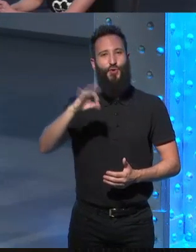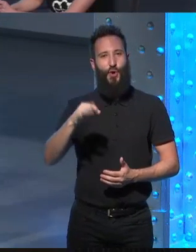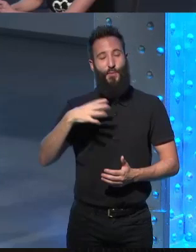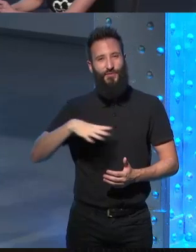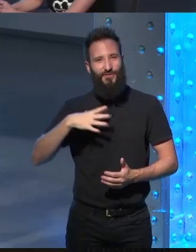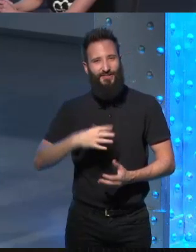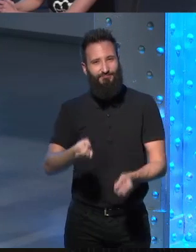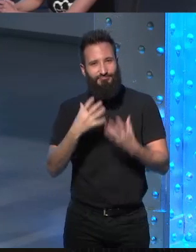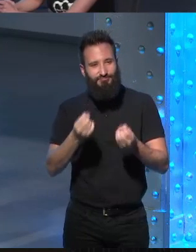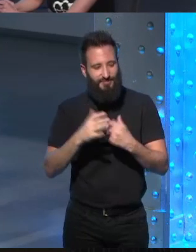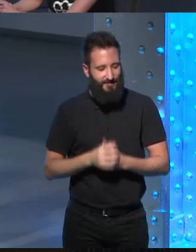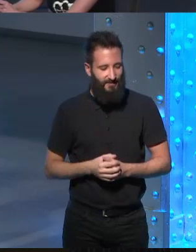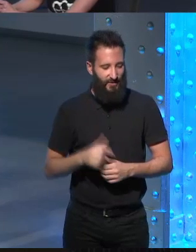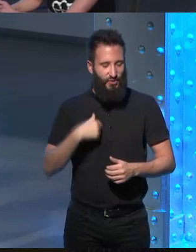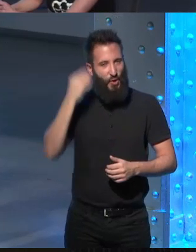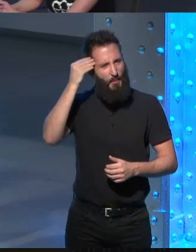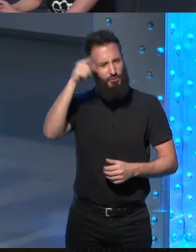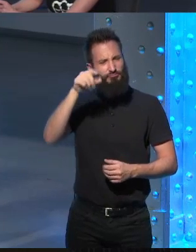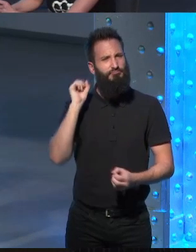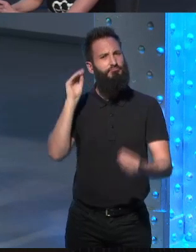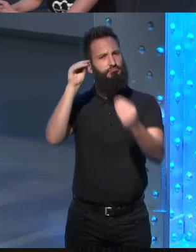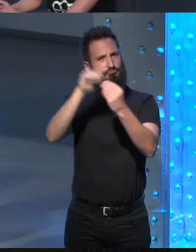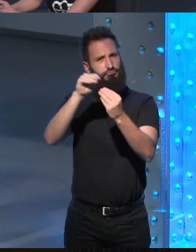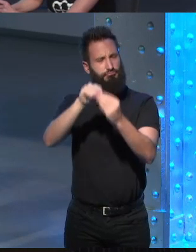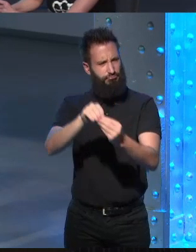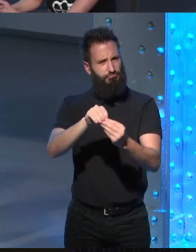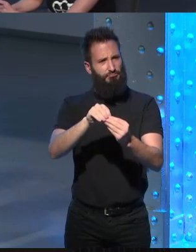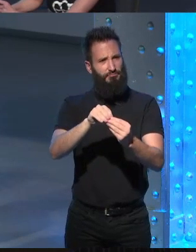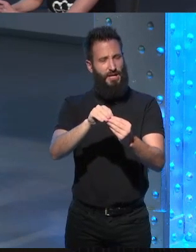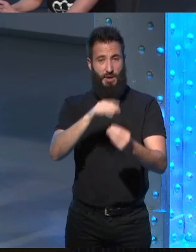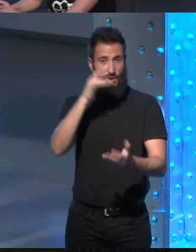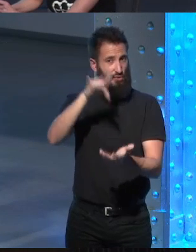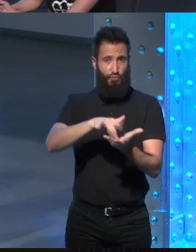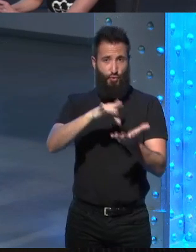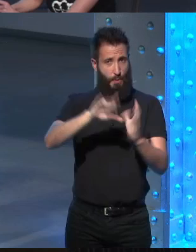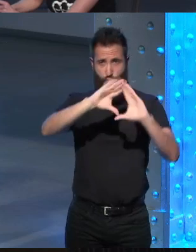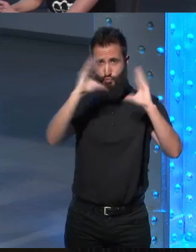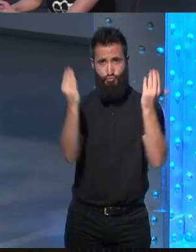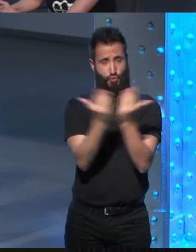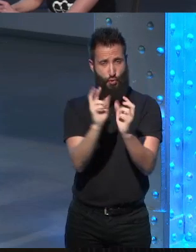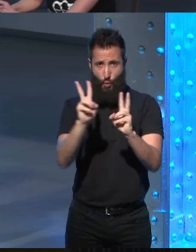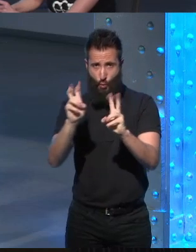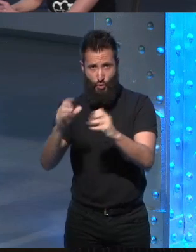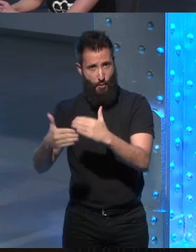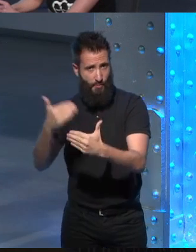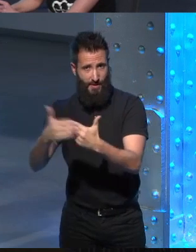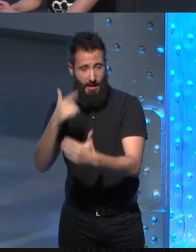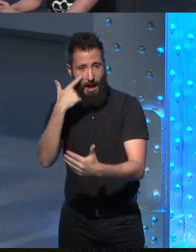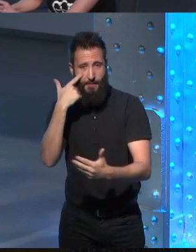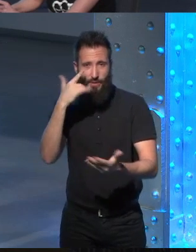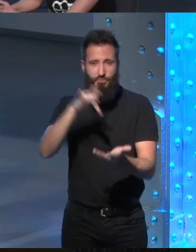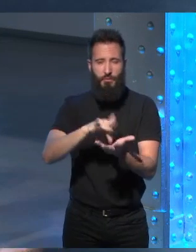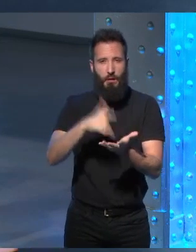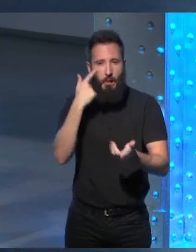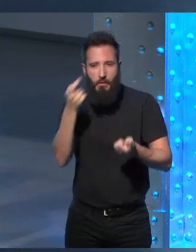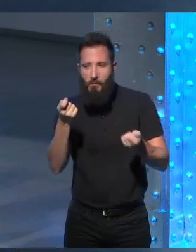Claro. No, creo que tienes totalmente razón. O sea, es un mundo nuevo, vamos como un poquito a tientas. Es verdad que en